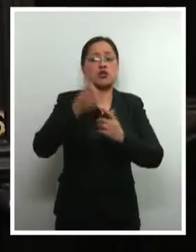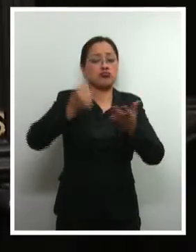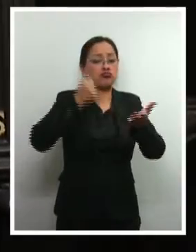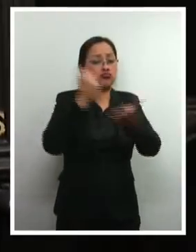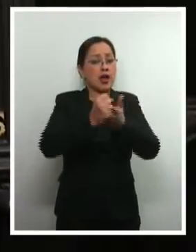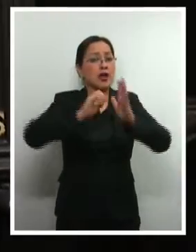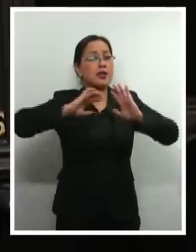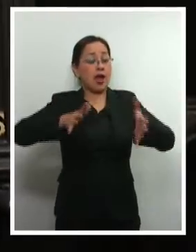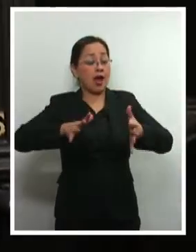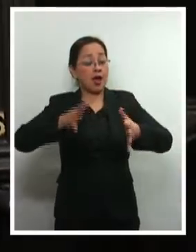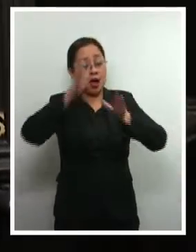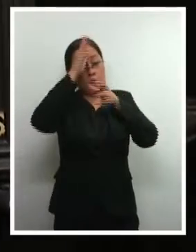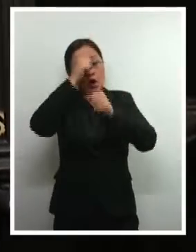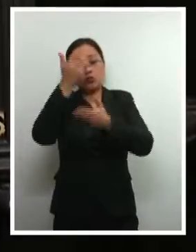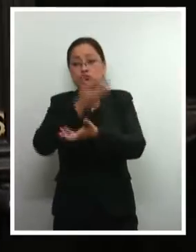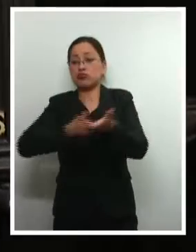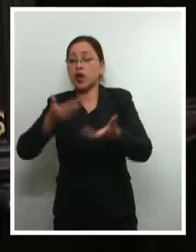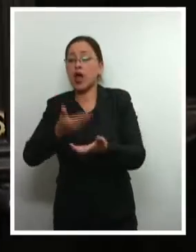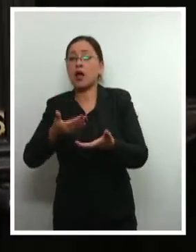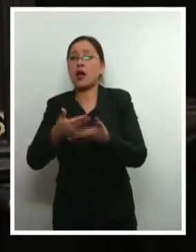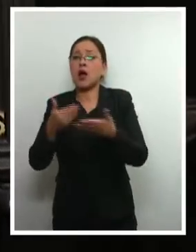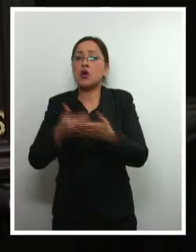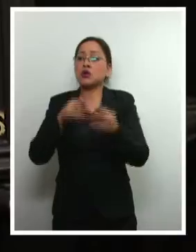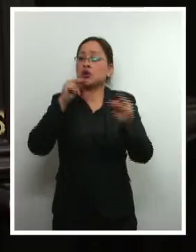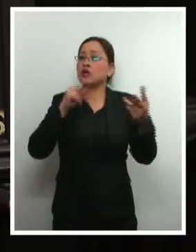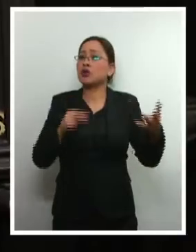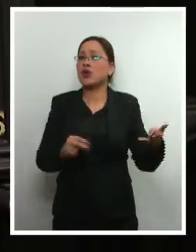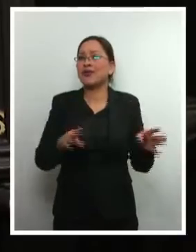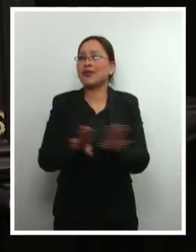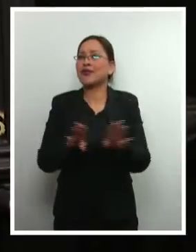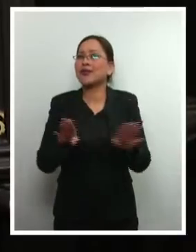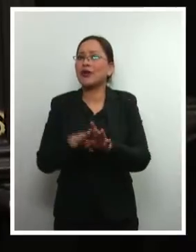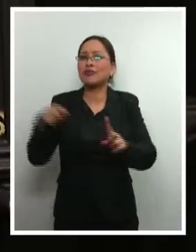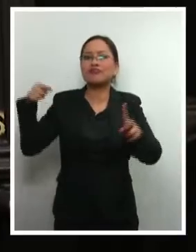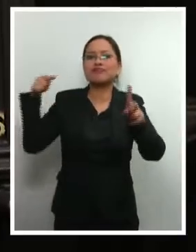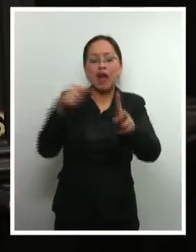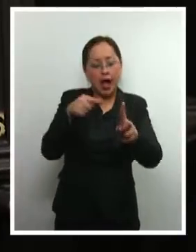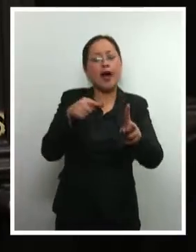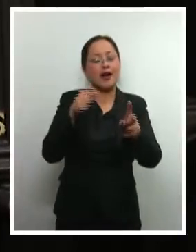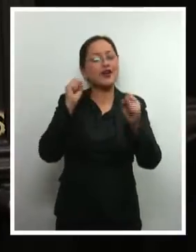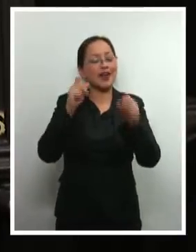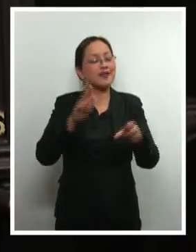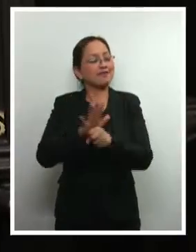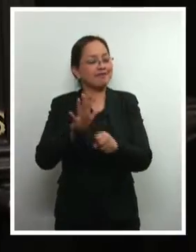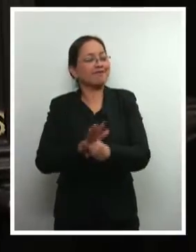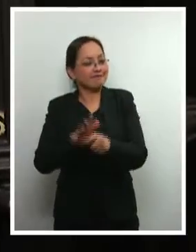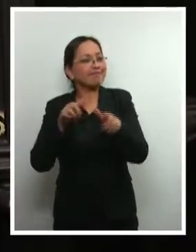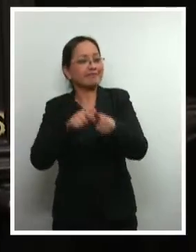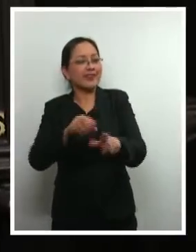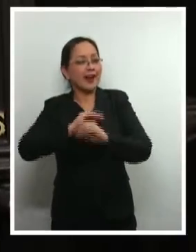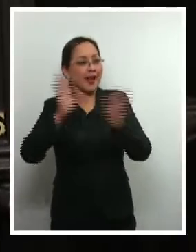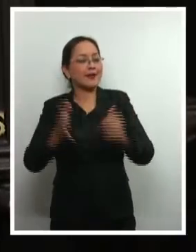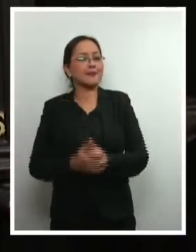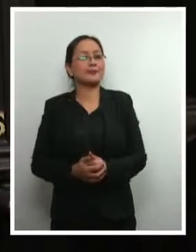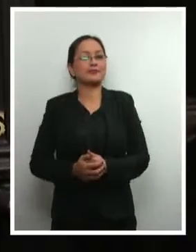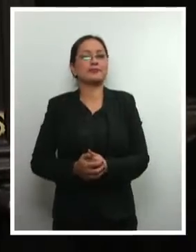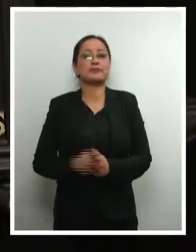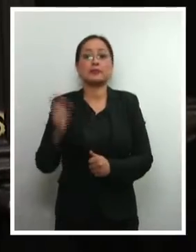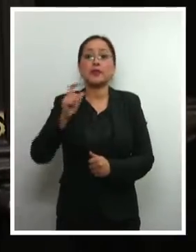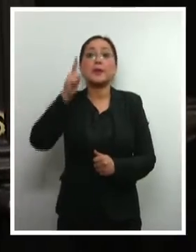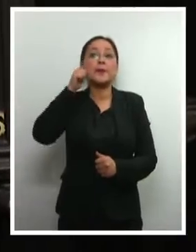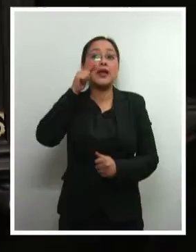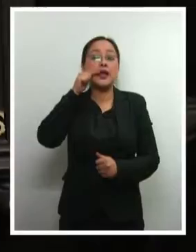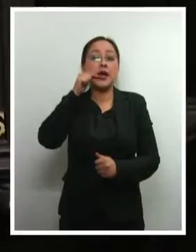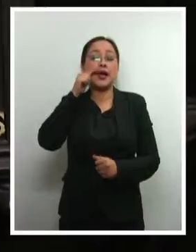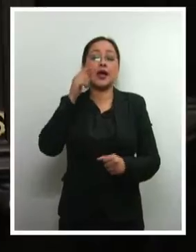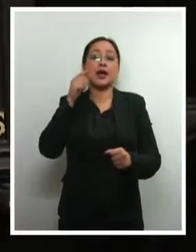fue acordado, pues entonces vamos a entrar a esa lógica. Y mañana que esté todo reservado, aparte del